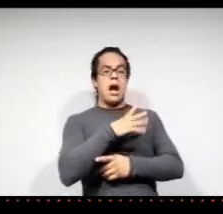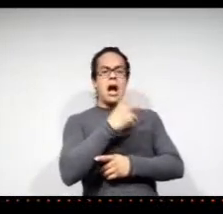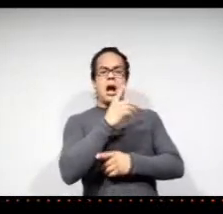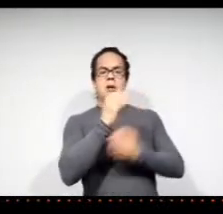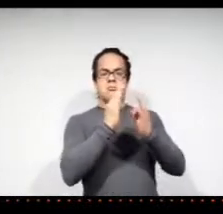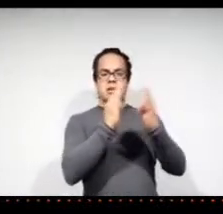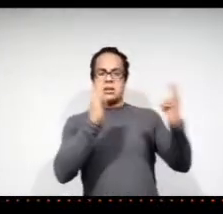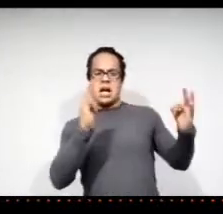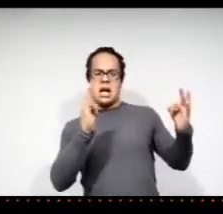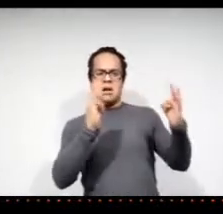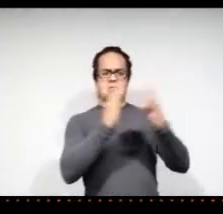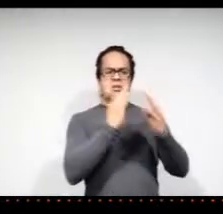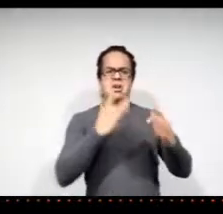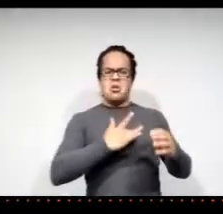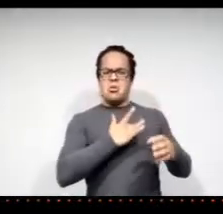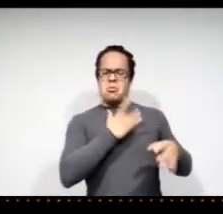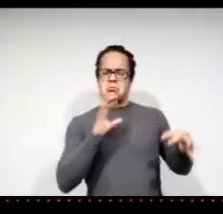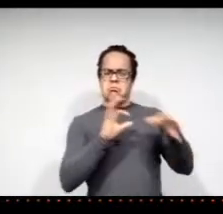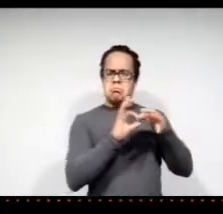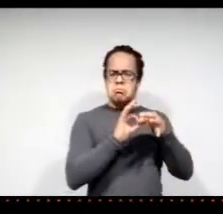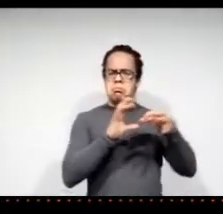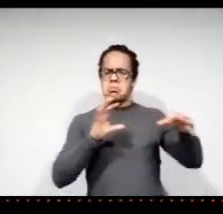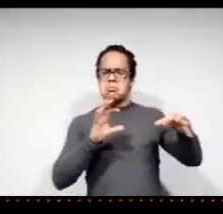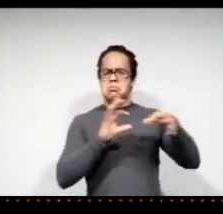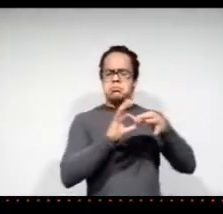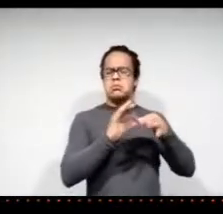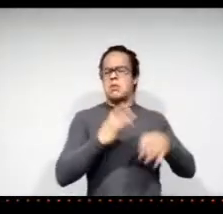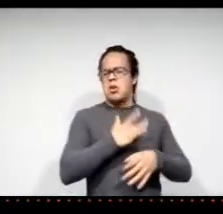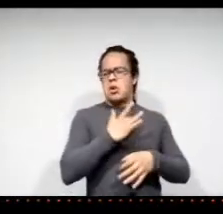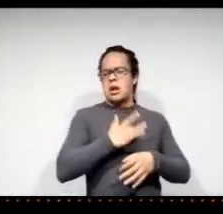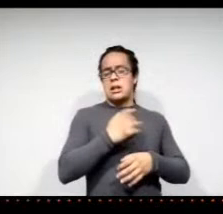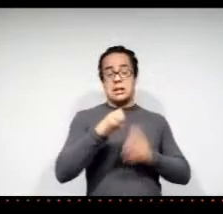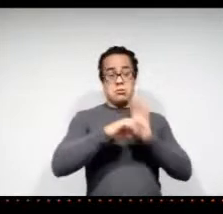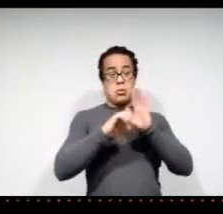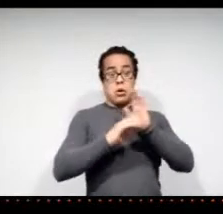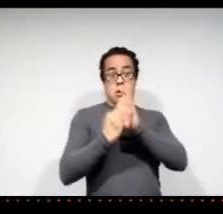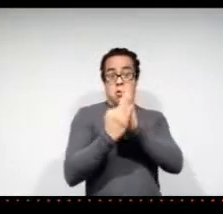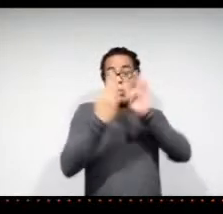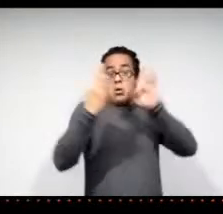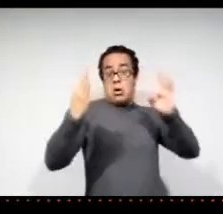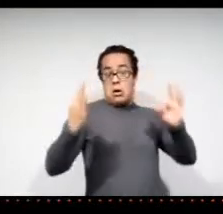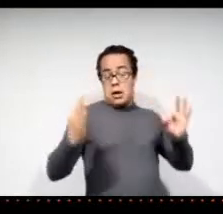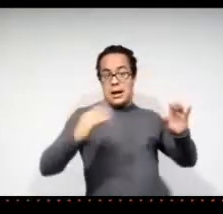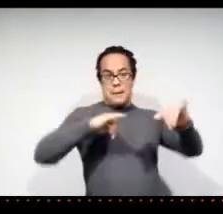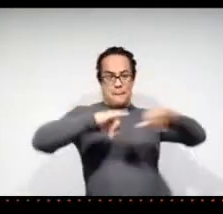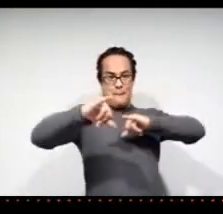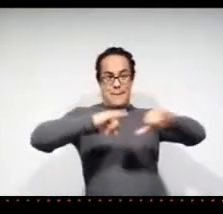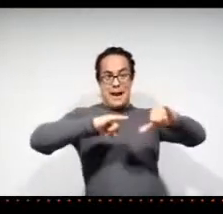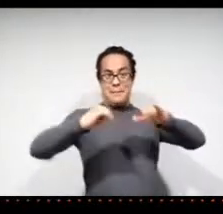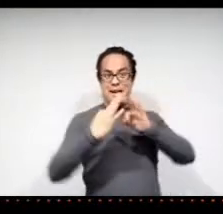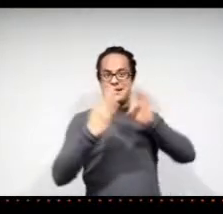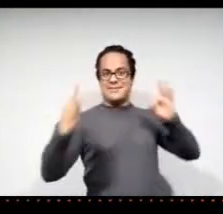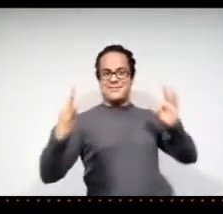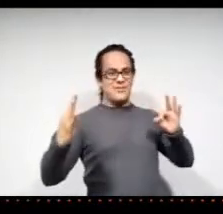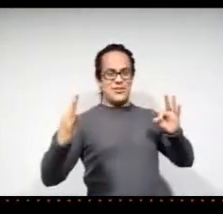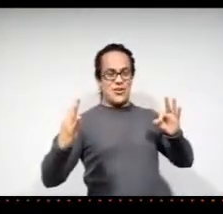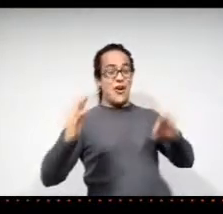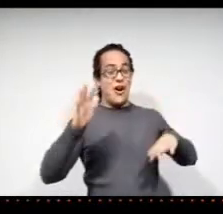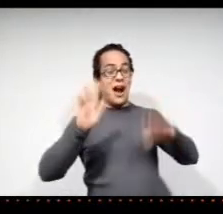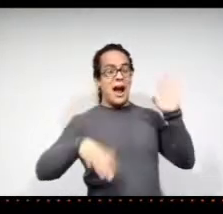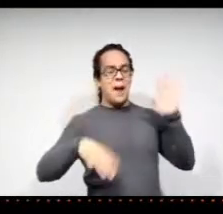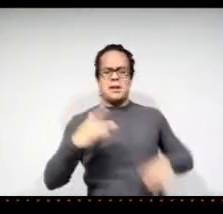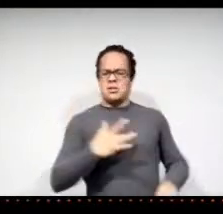transaccional de Michael Moore, ¿no? Que dice que, bueno, la distancia no es necesariamente geográfica, ¿no? Que sino tiene que ver